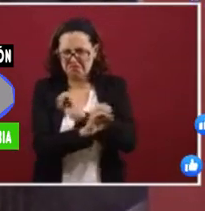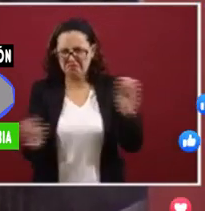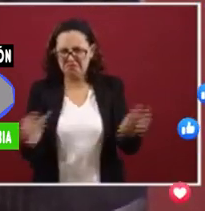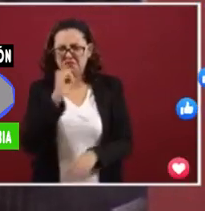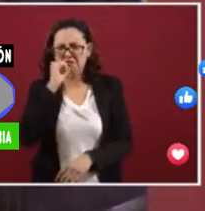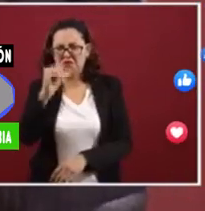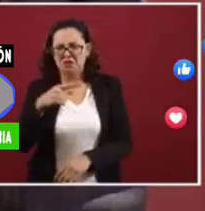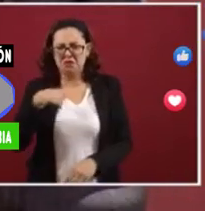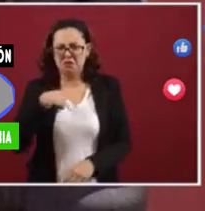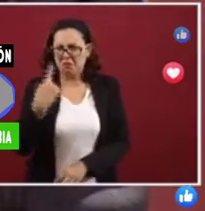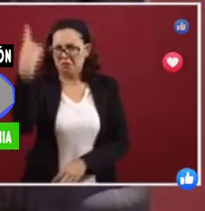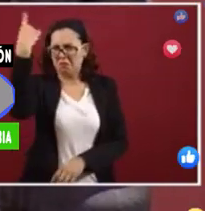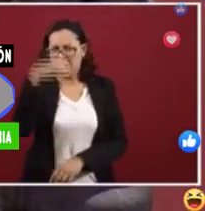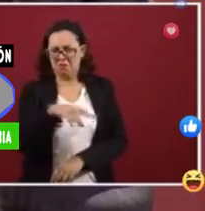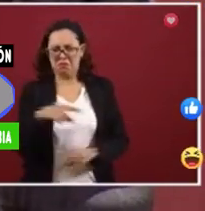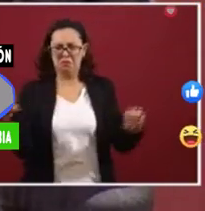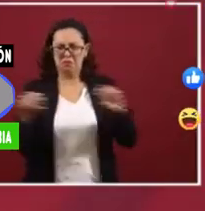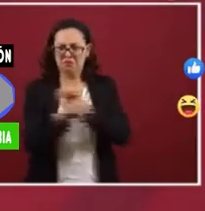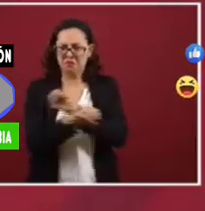decisiones